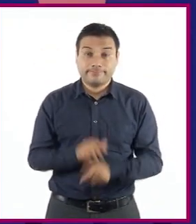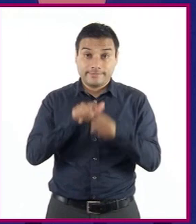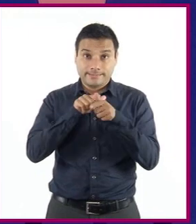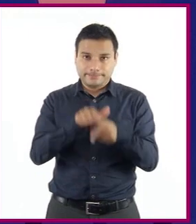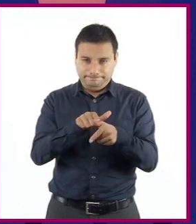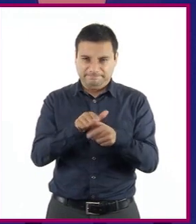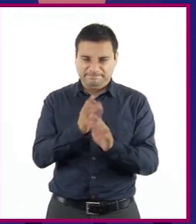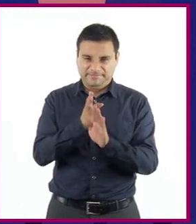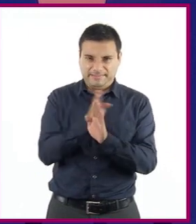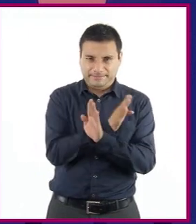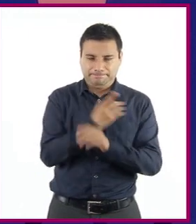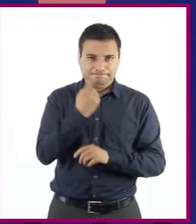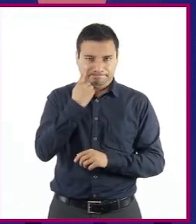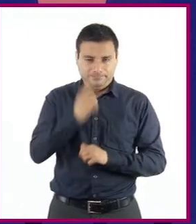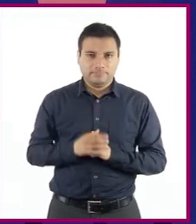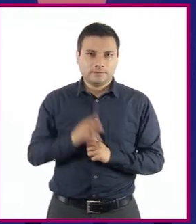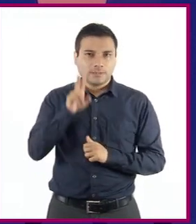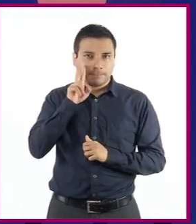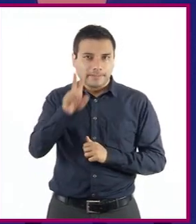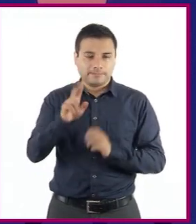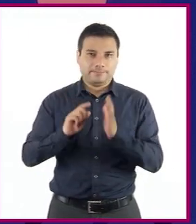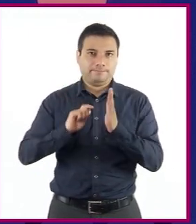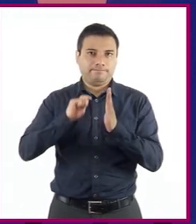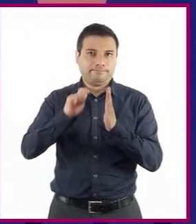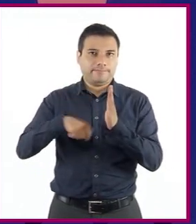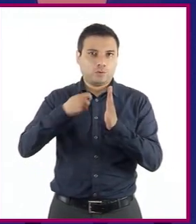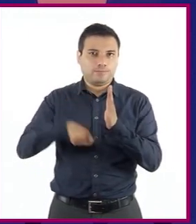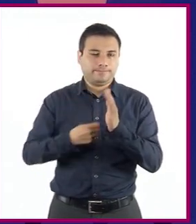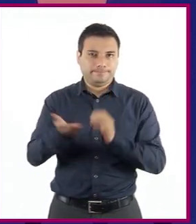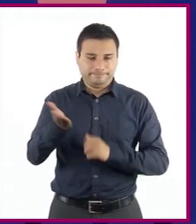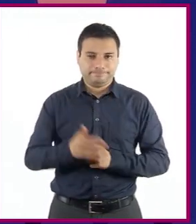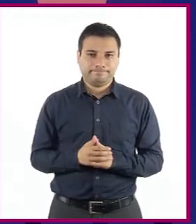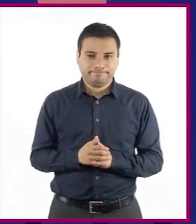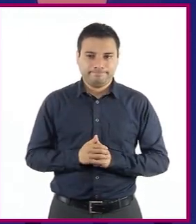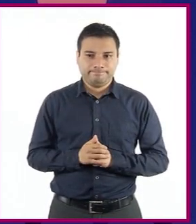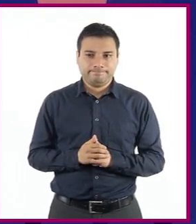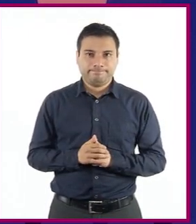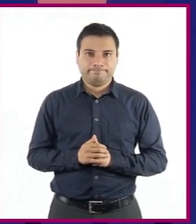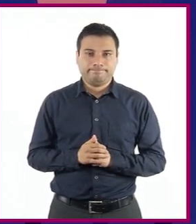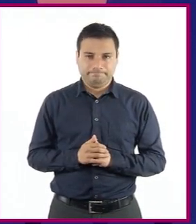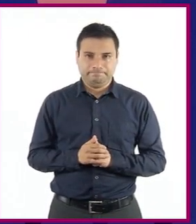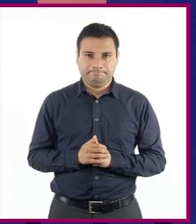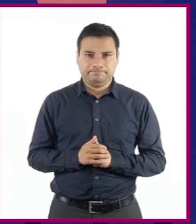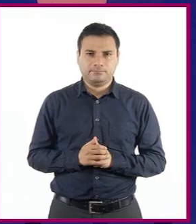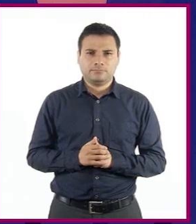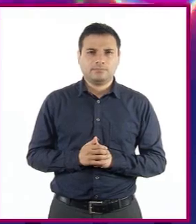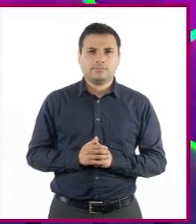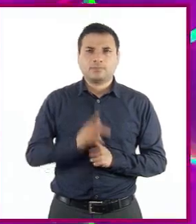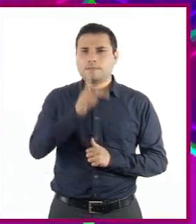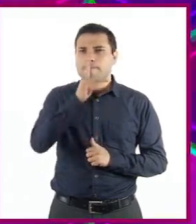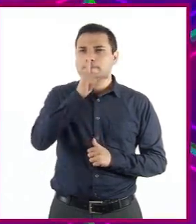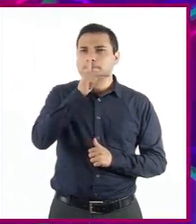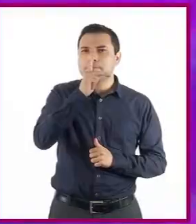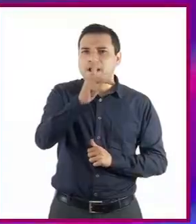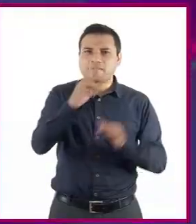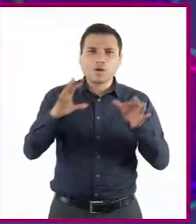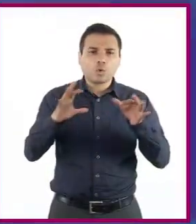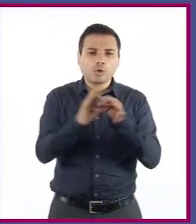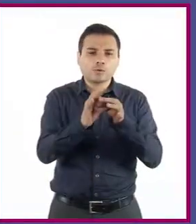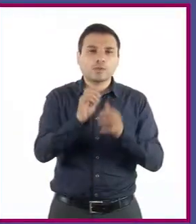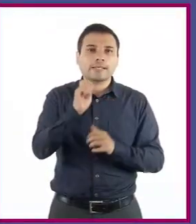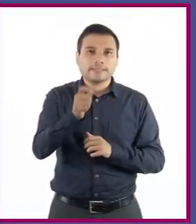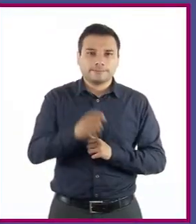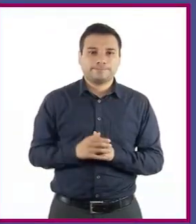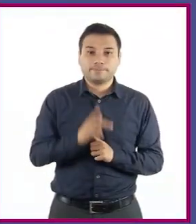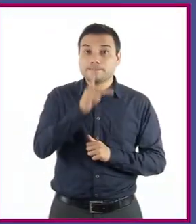continuar, te invito a ver el siguiente video para recordar lo que son los conectores.